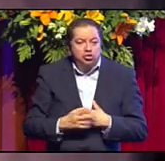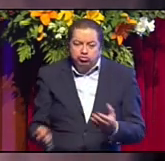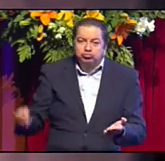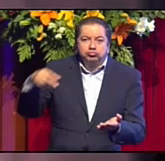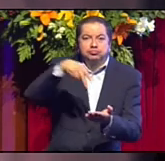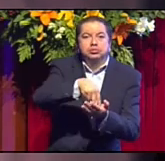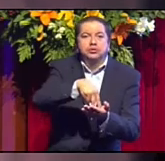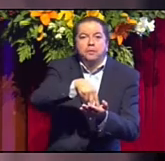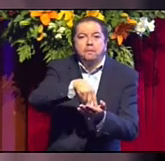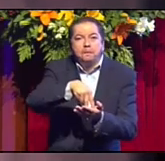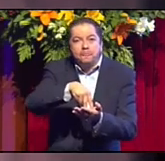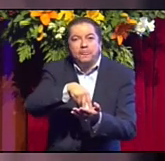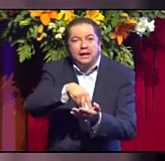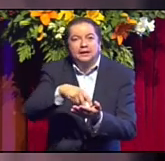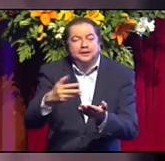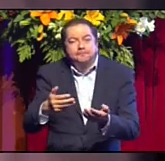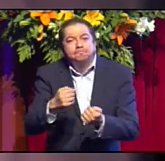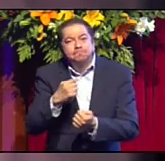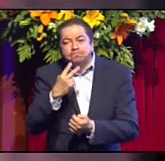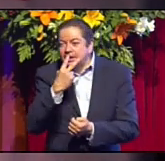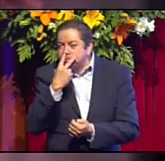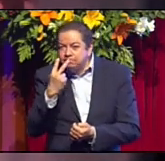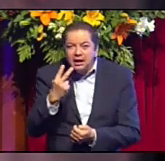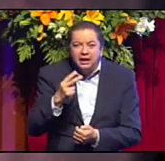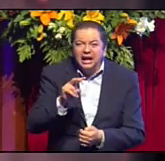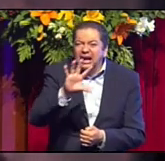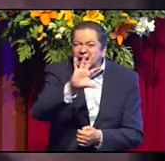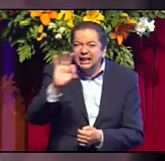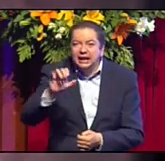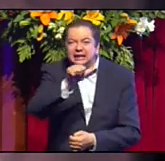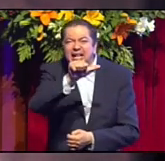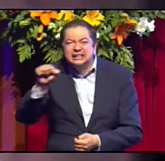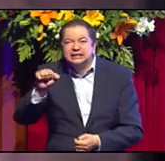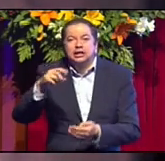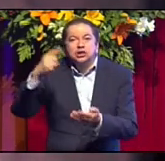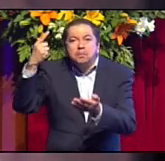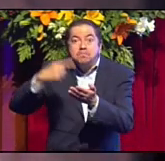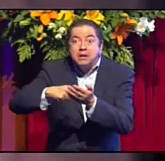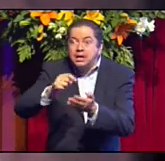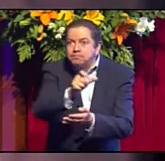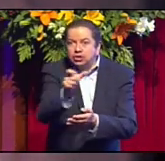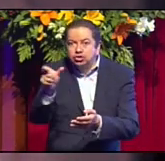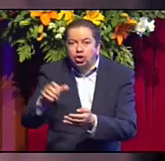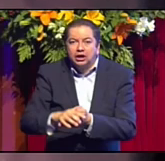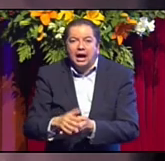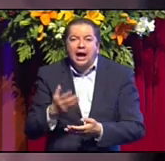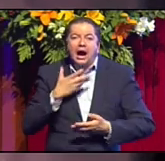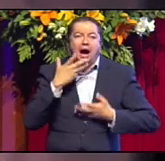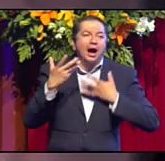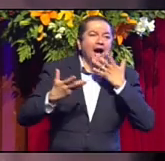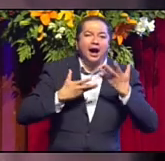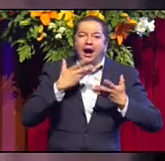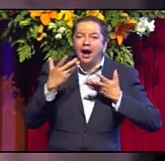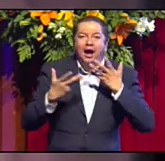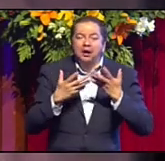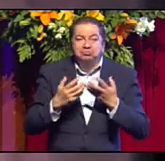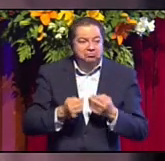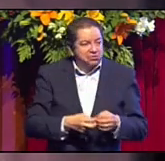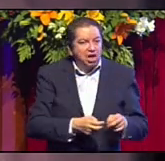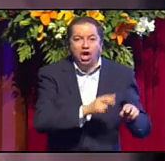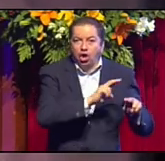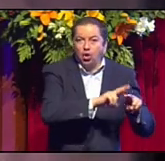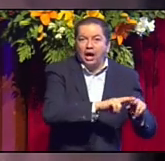de un escenario, probablemente miran, ven 500, 600, 1000 personas y tienen que cantar delante de ellas. Y lo